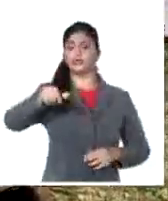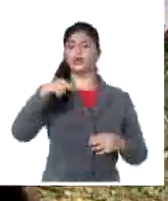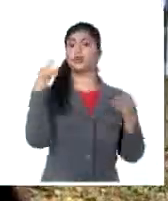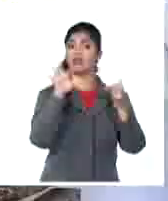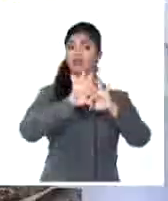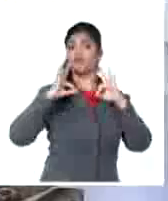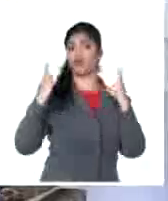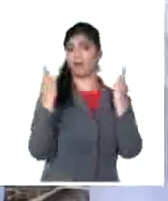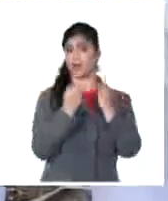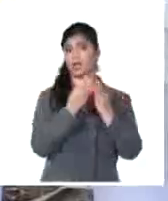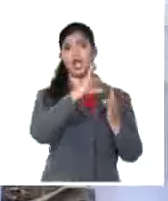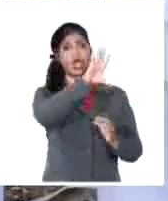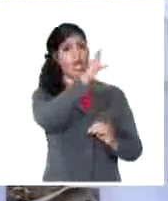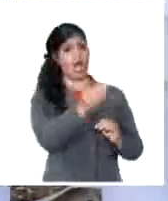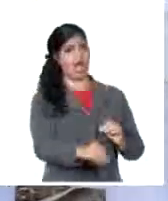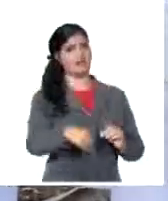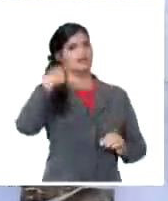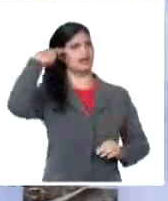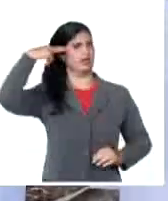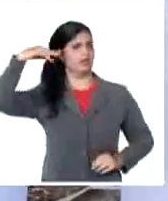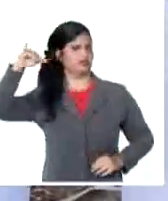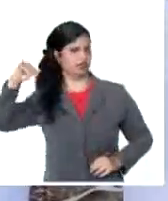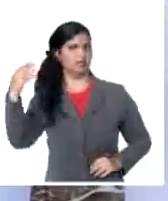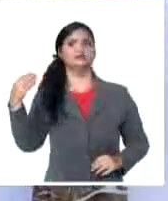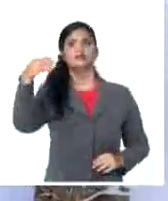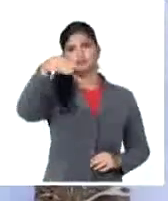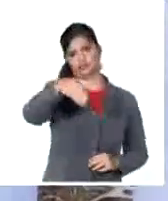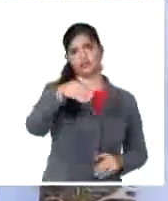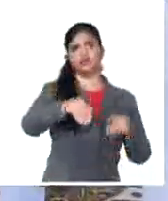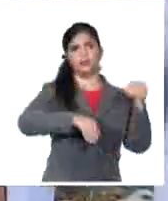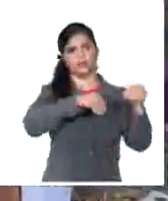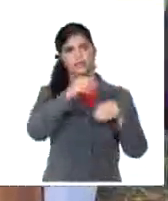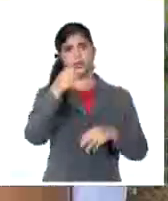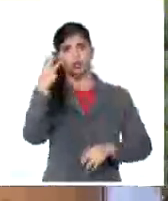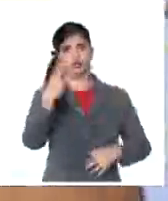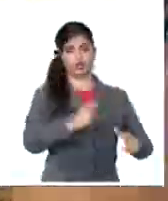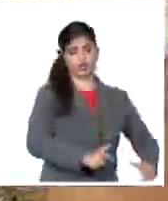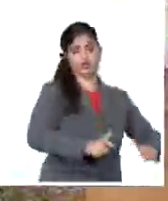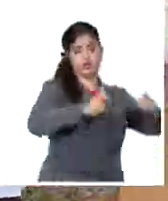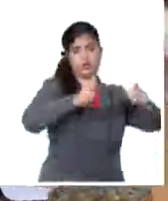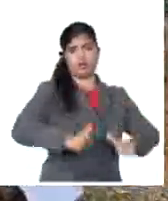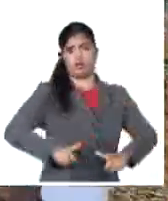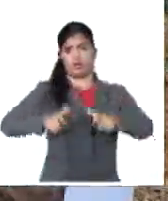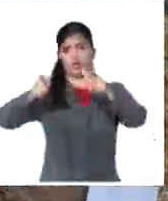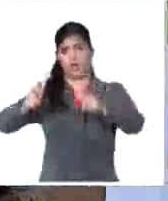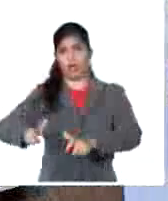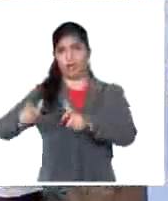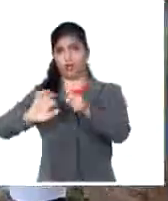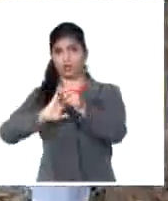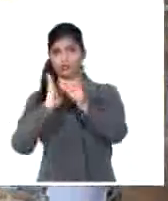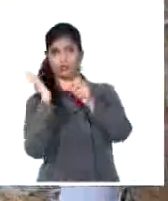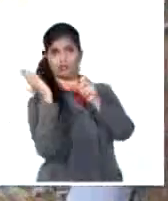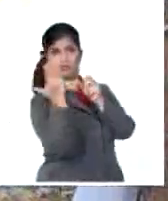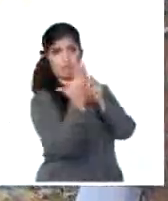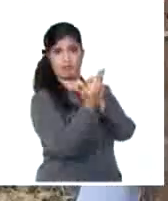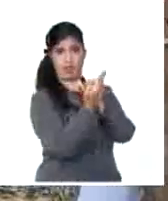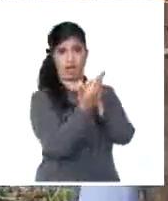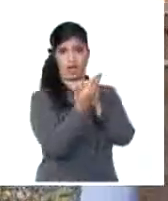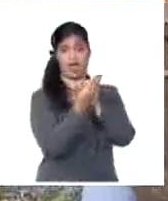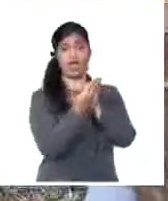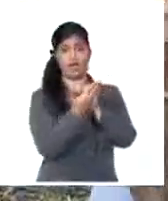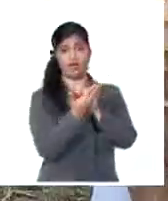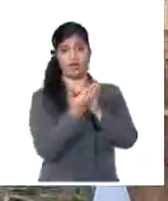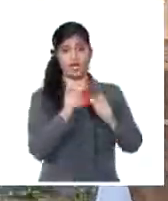Congo tensaron los cueros como antaño. Estos tres tambores de forma cónica, hechos de troncos ahuecados con un solo